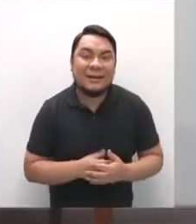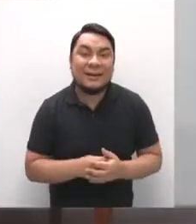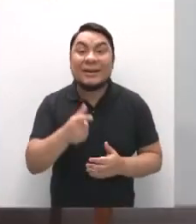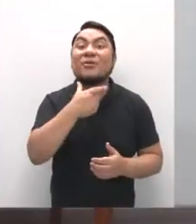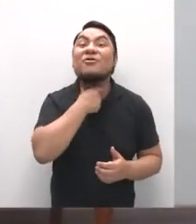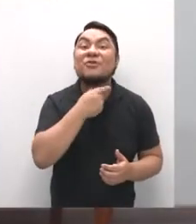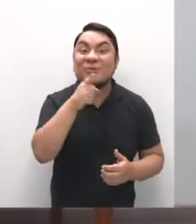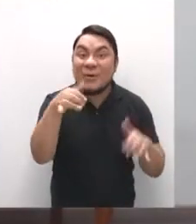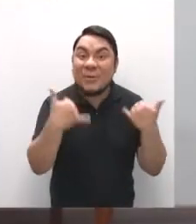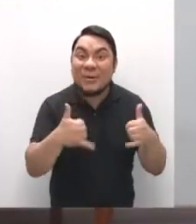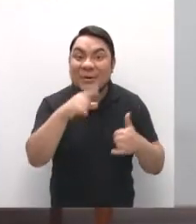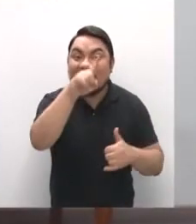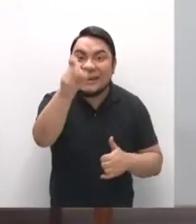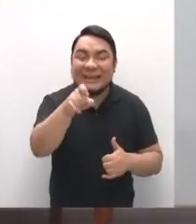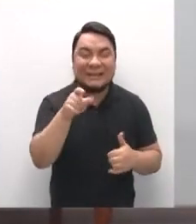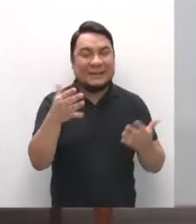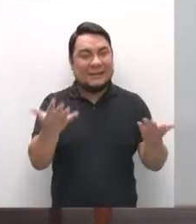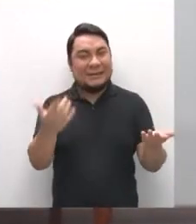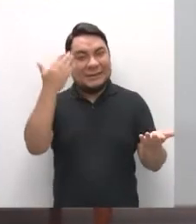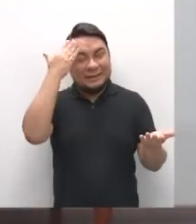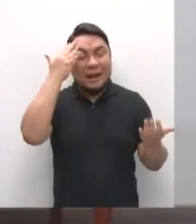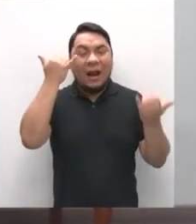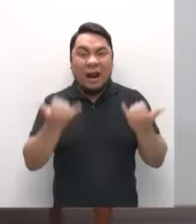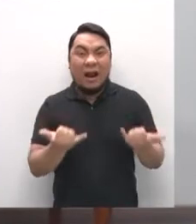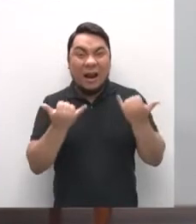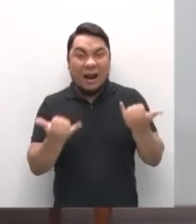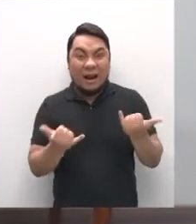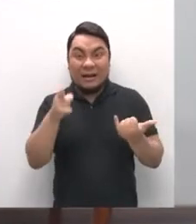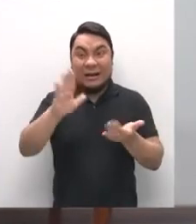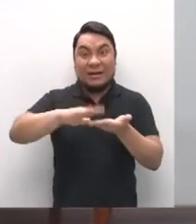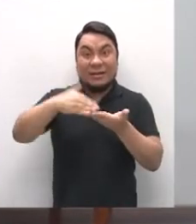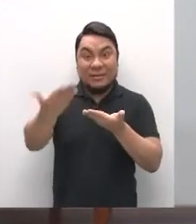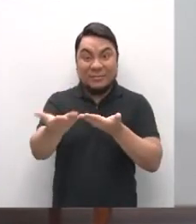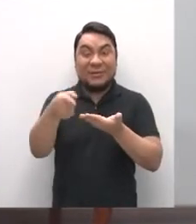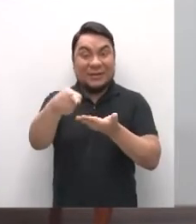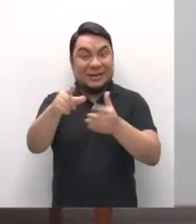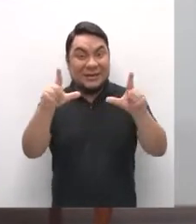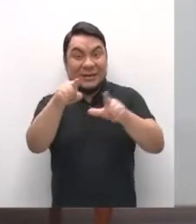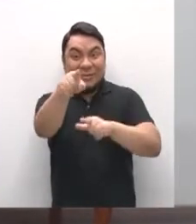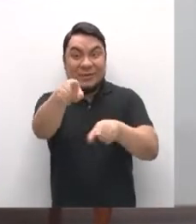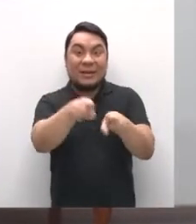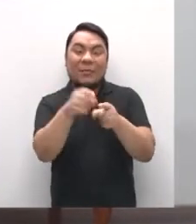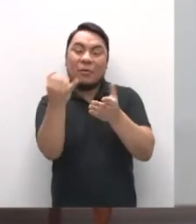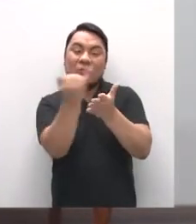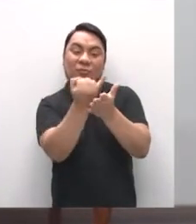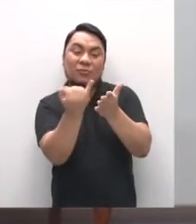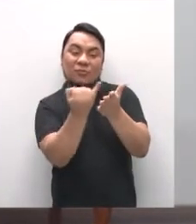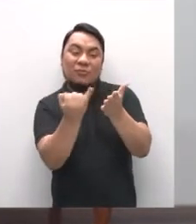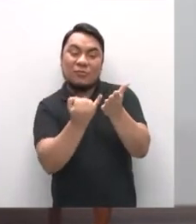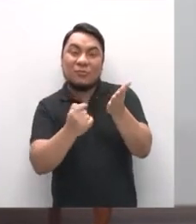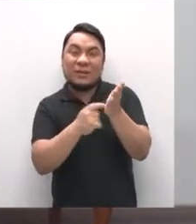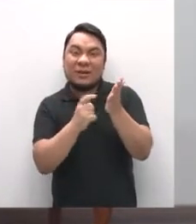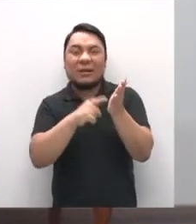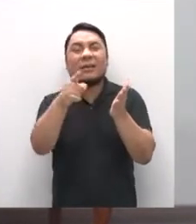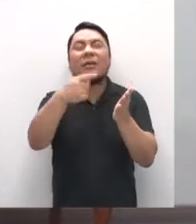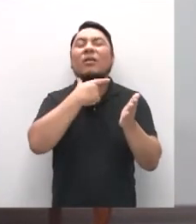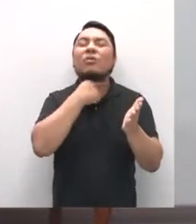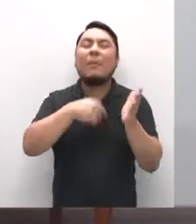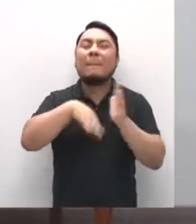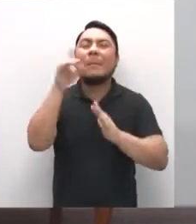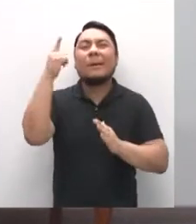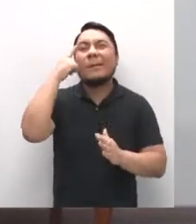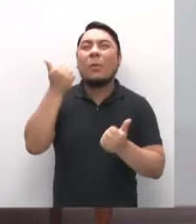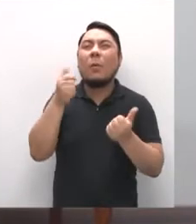¿Les gustó el juego? ¿Qué les parece si ahora, después del programa, ustedes dibujan qué les gustó